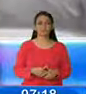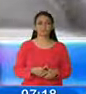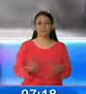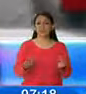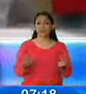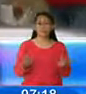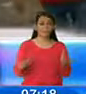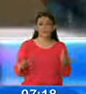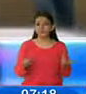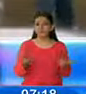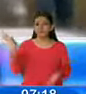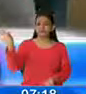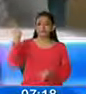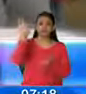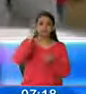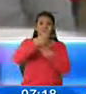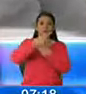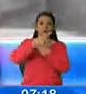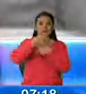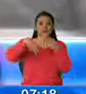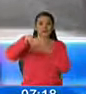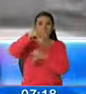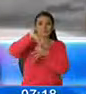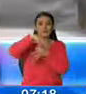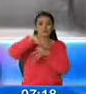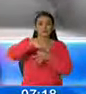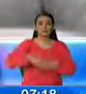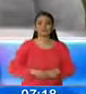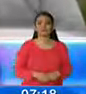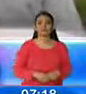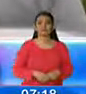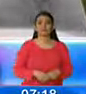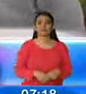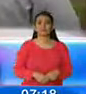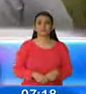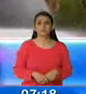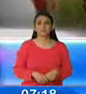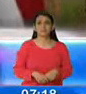Inmediatamente buscaron al representante del Consejo Nacional Electoral.